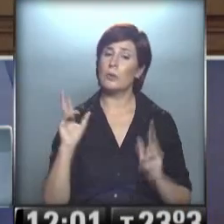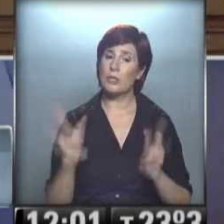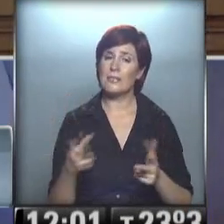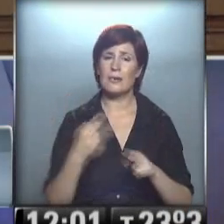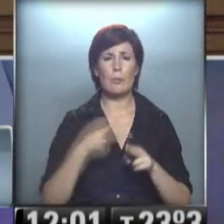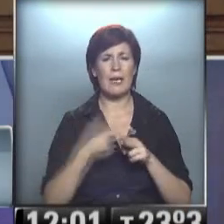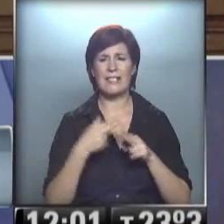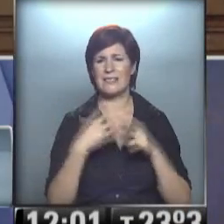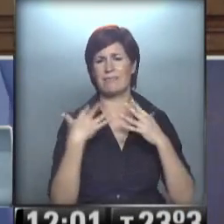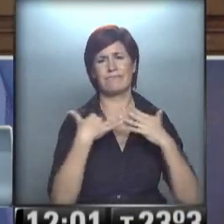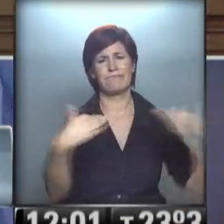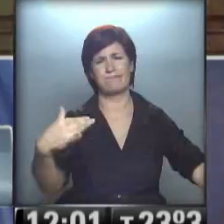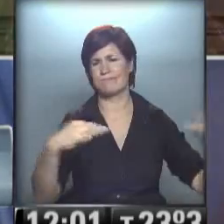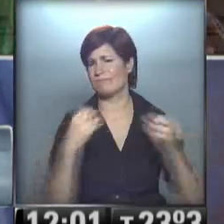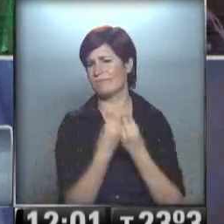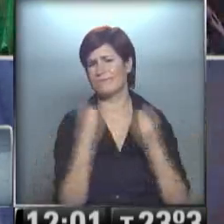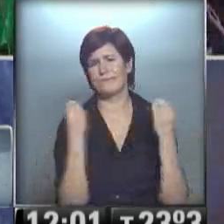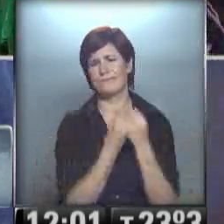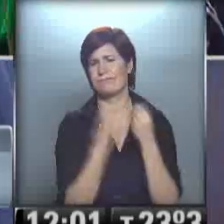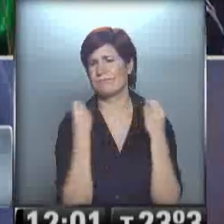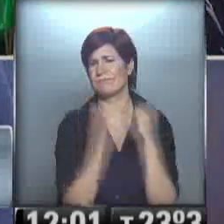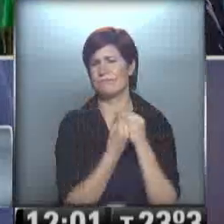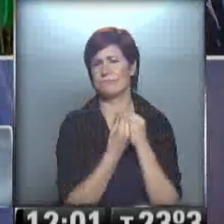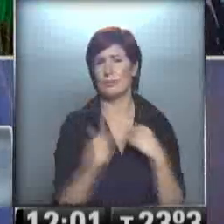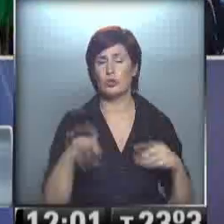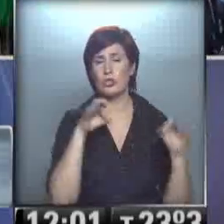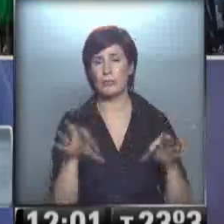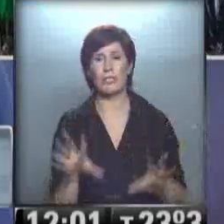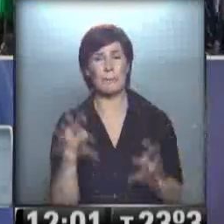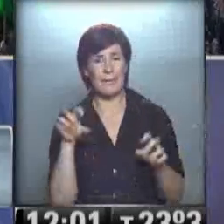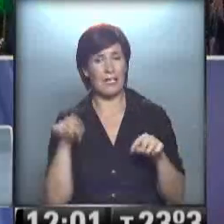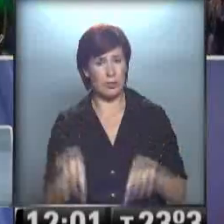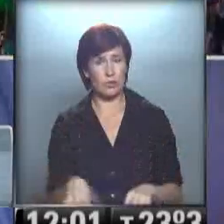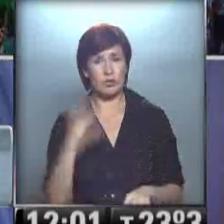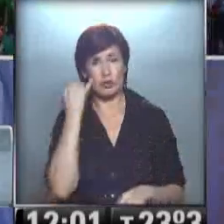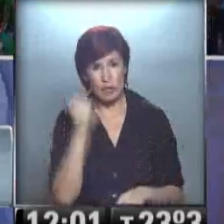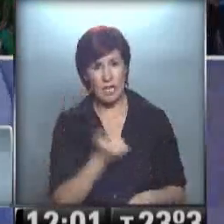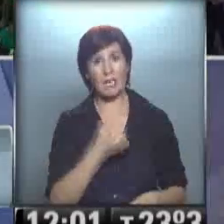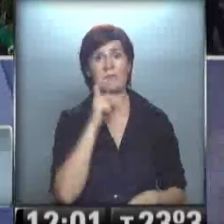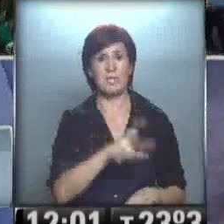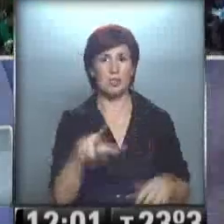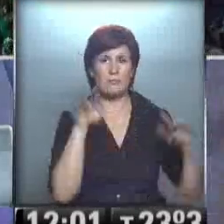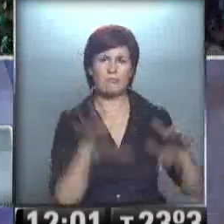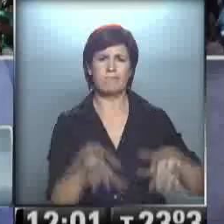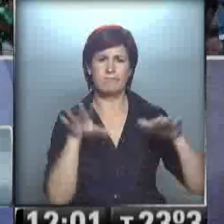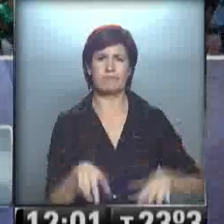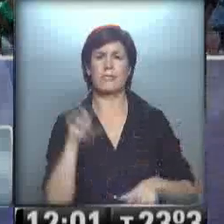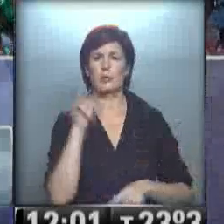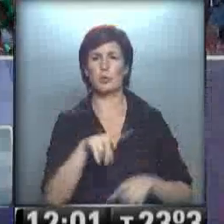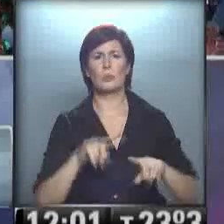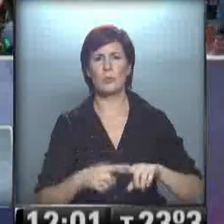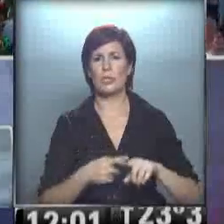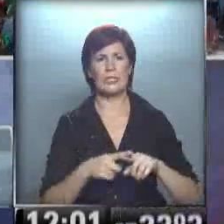está colmada de gente y nosotros llegamos muy temprano aquí y ya los militantes ya habían